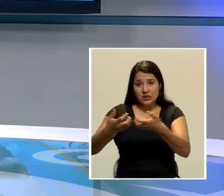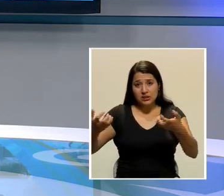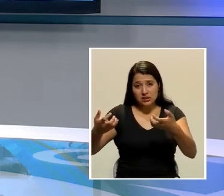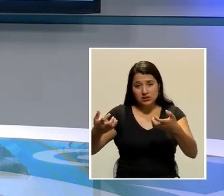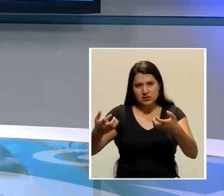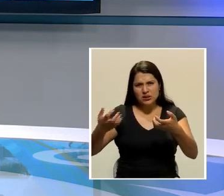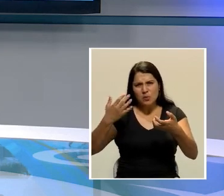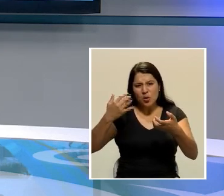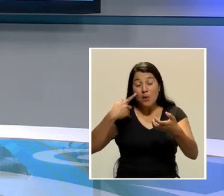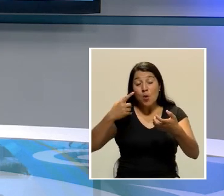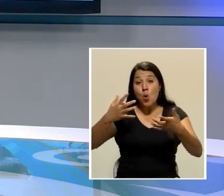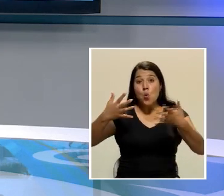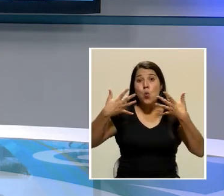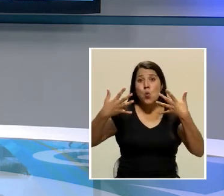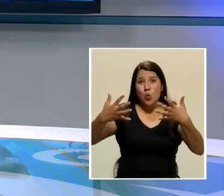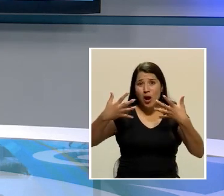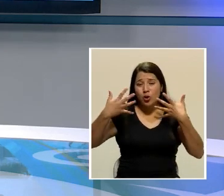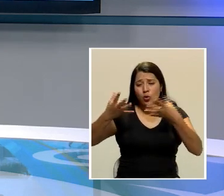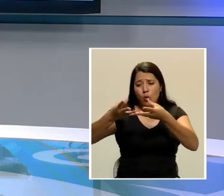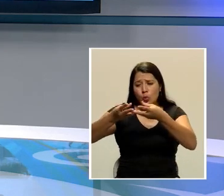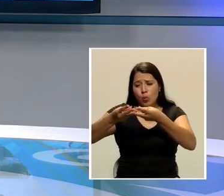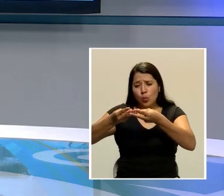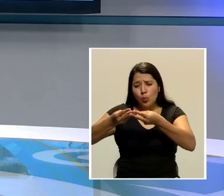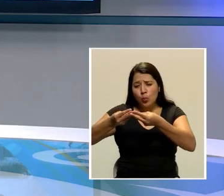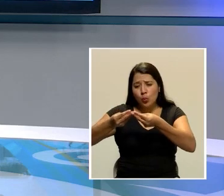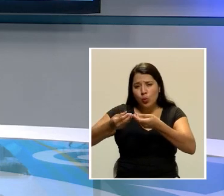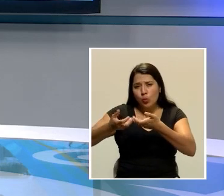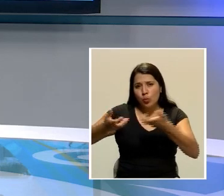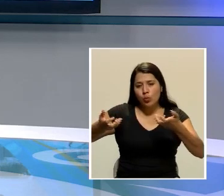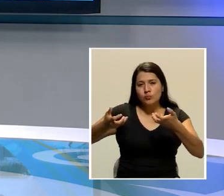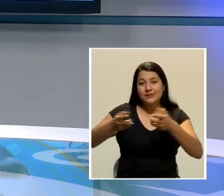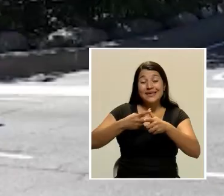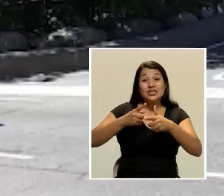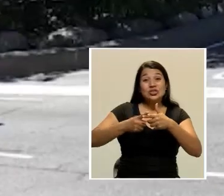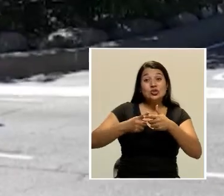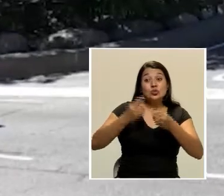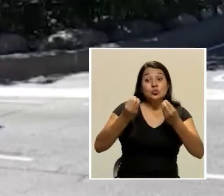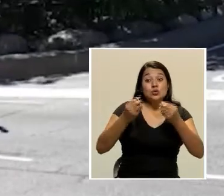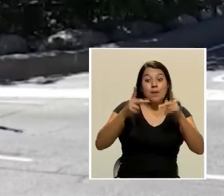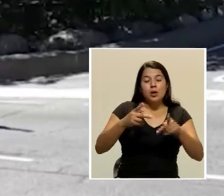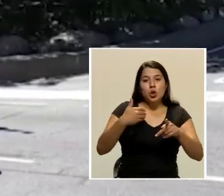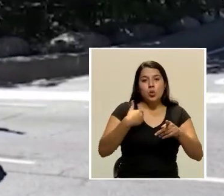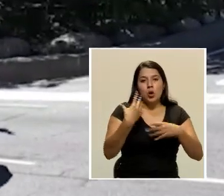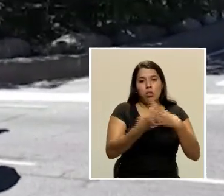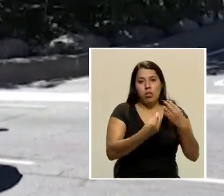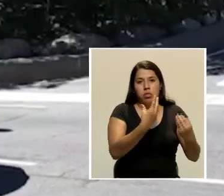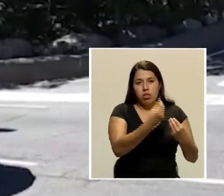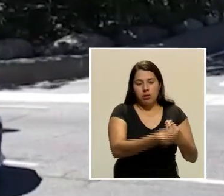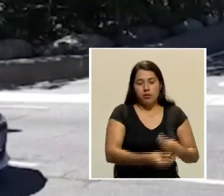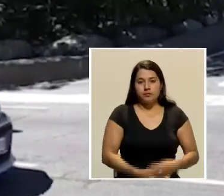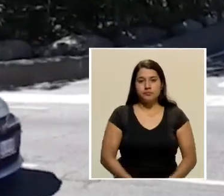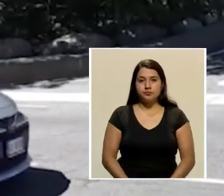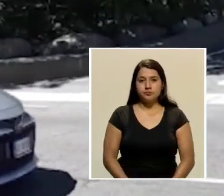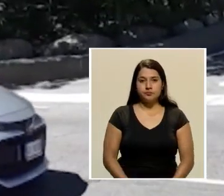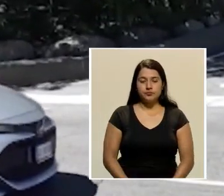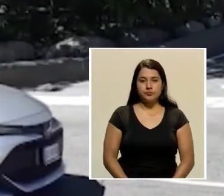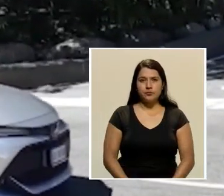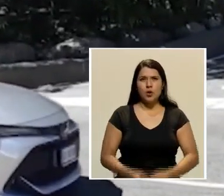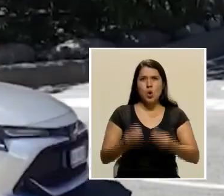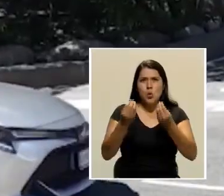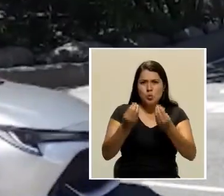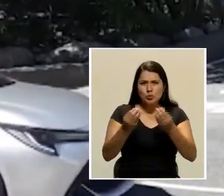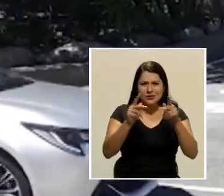Un fragmento de glaciar en un grupo de cimas en la parte italiana del macizo Mont Blanc